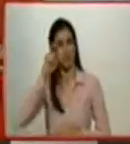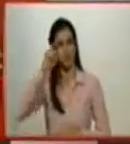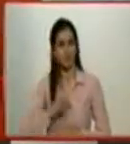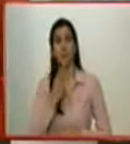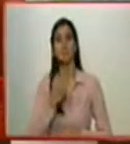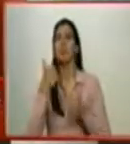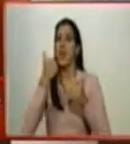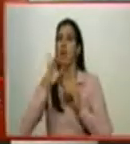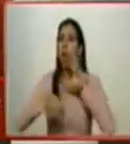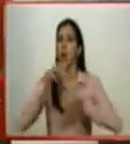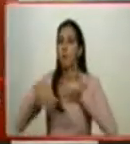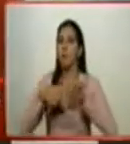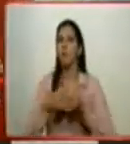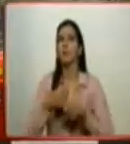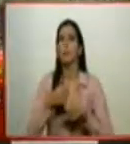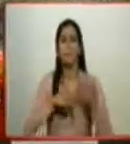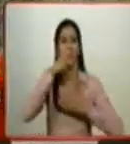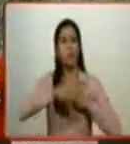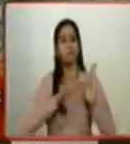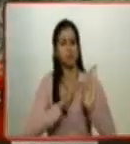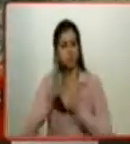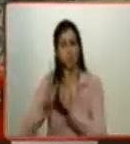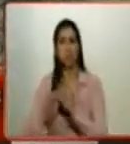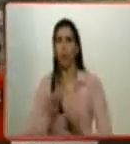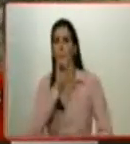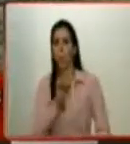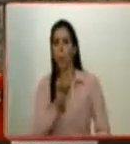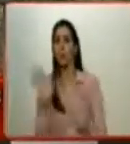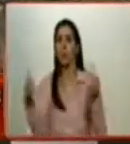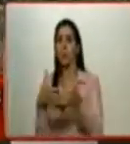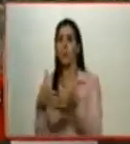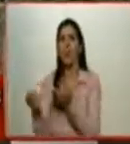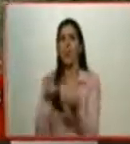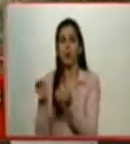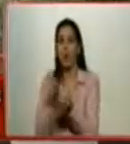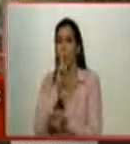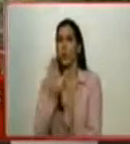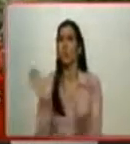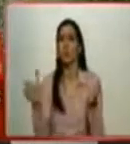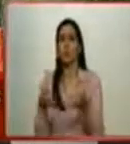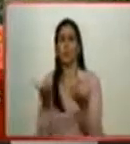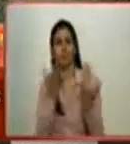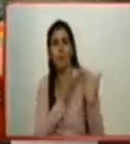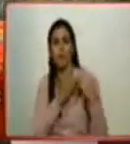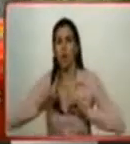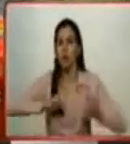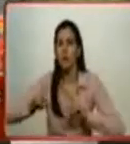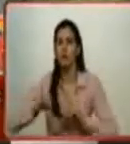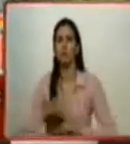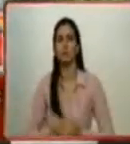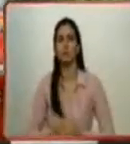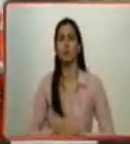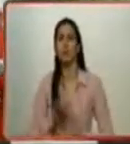ventaja de adquirir los vehículos de forma planificada. Un solo equipo de negociación, un solo equipo de coordinación y por